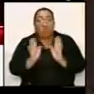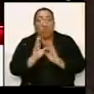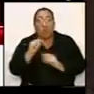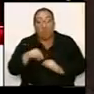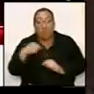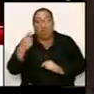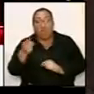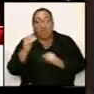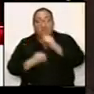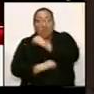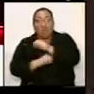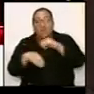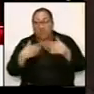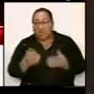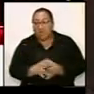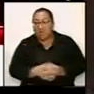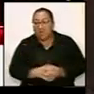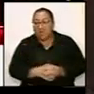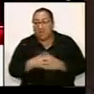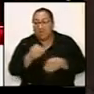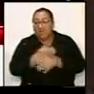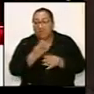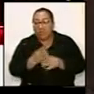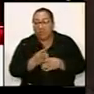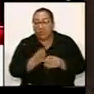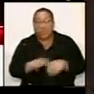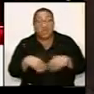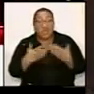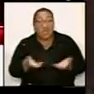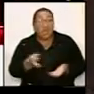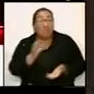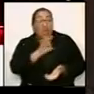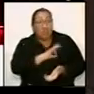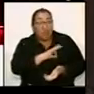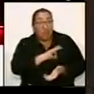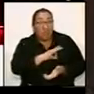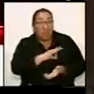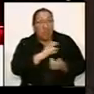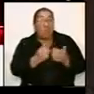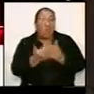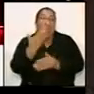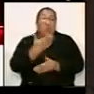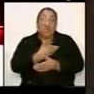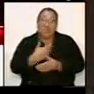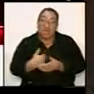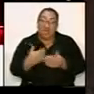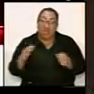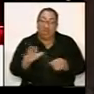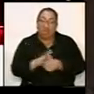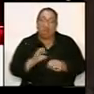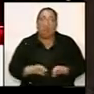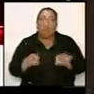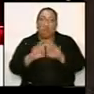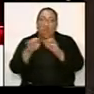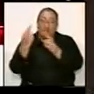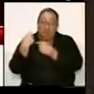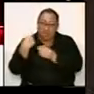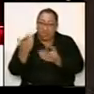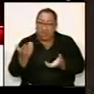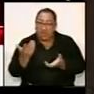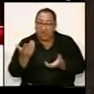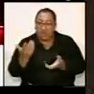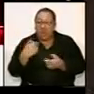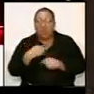mañana este puente se cae. De esa forma se le ha premiado al nuevo presidente que ocupa este gran cargo.